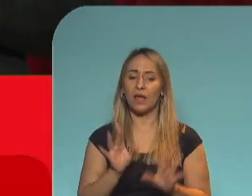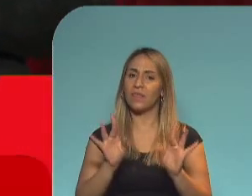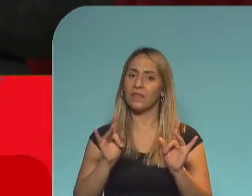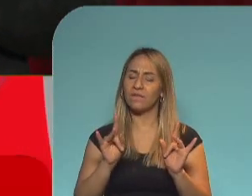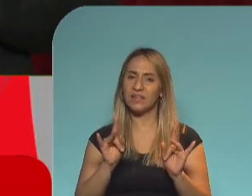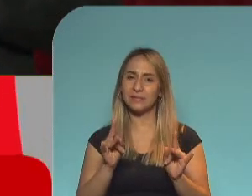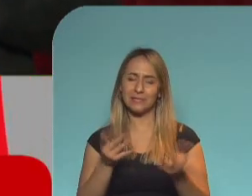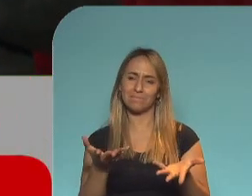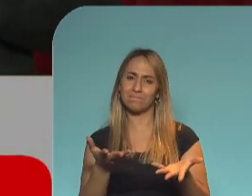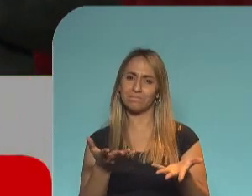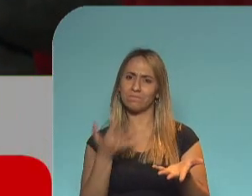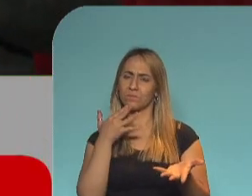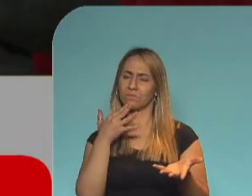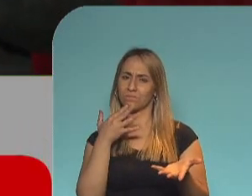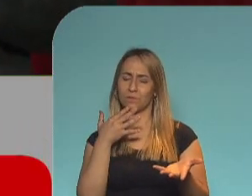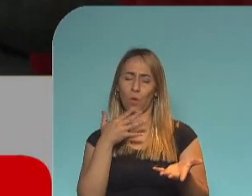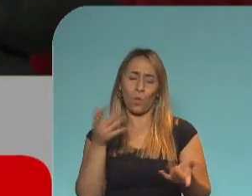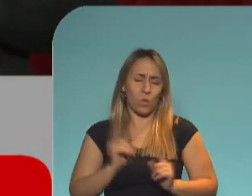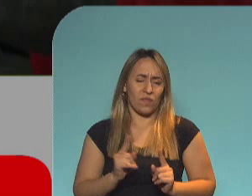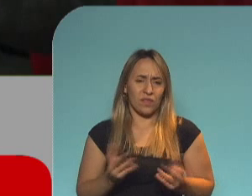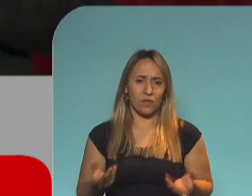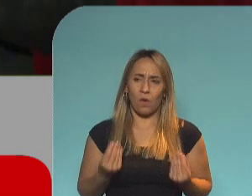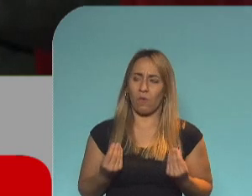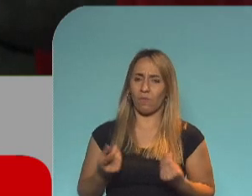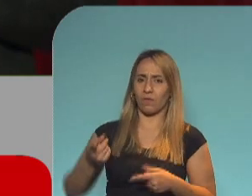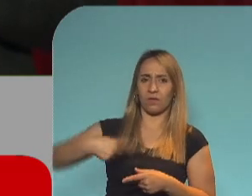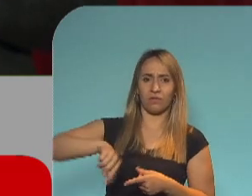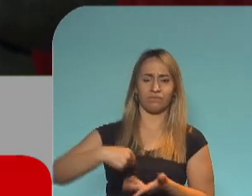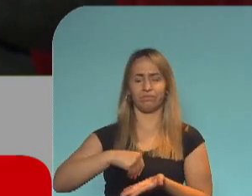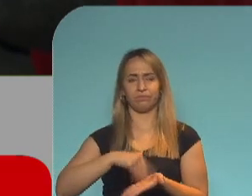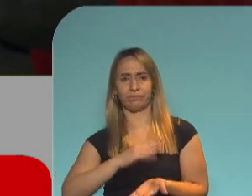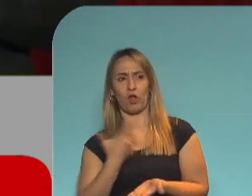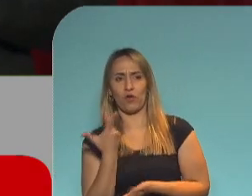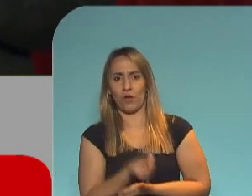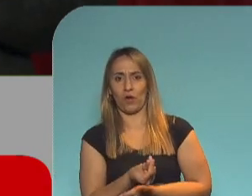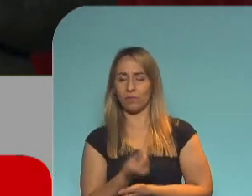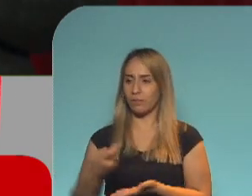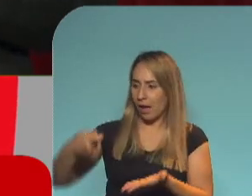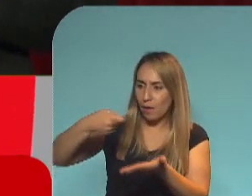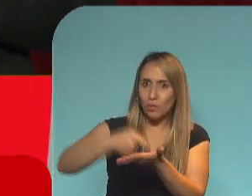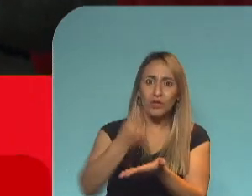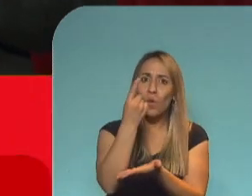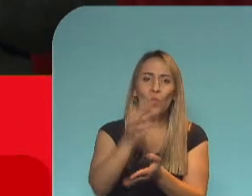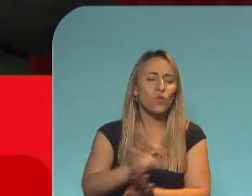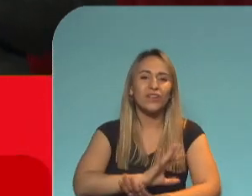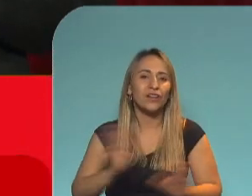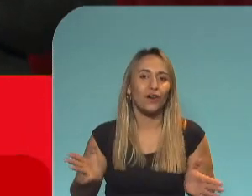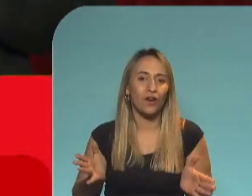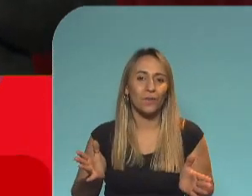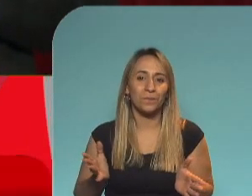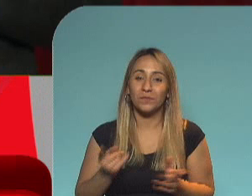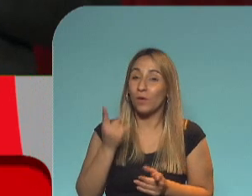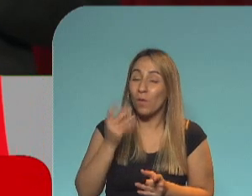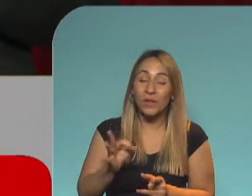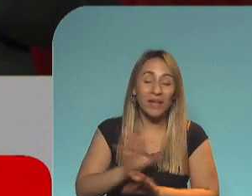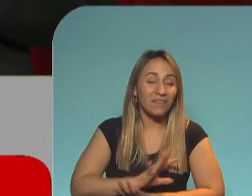de entender cómo puede haber un rechazo a un aporte único, extraordinario y